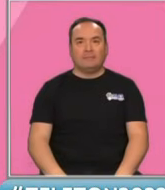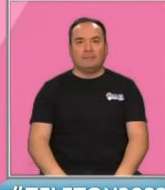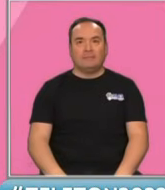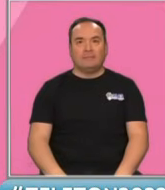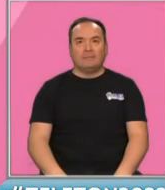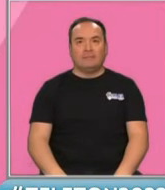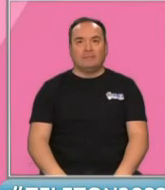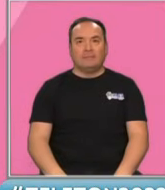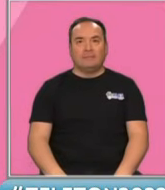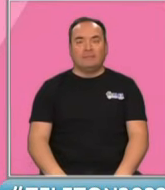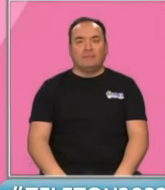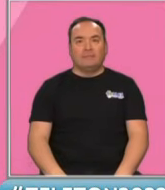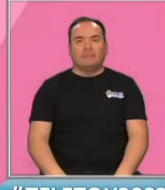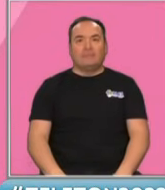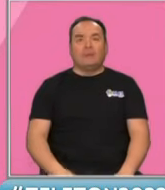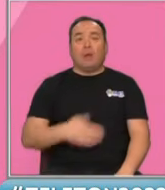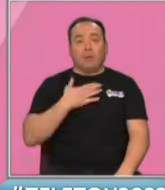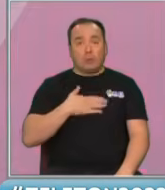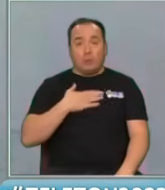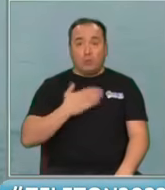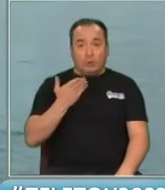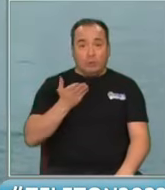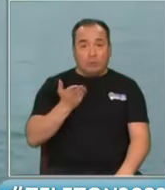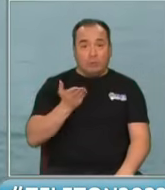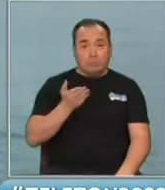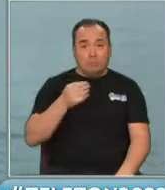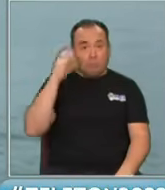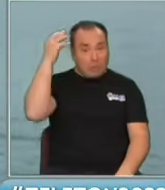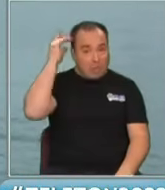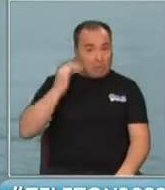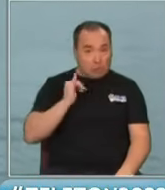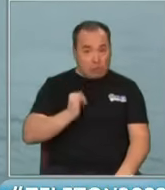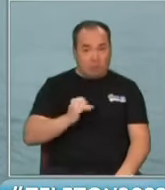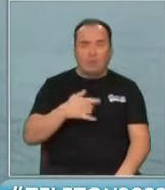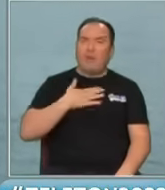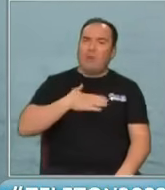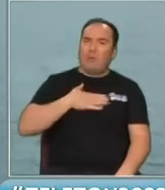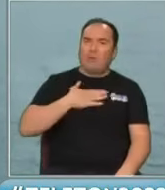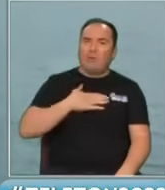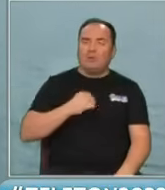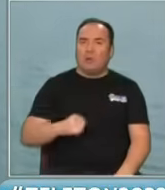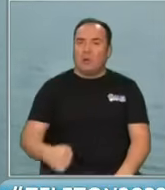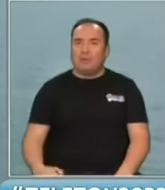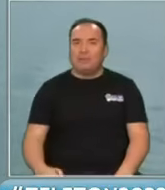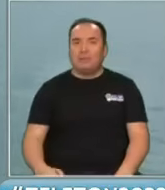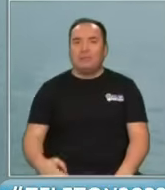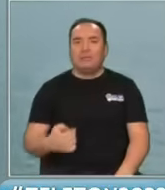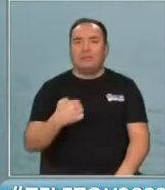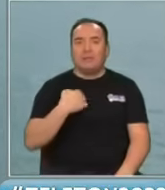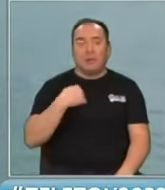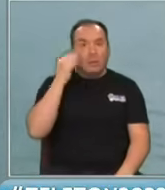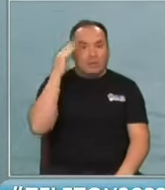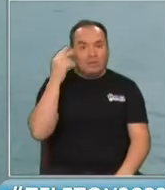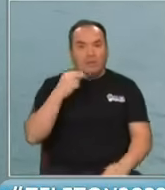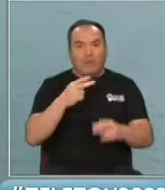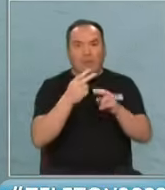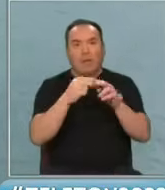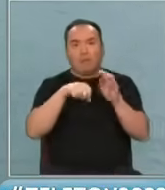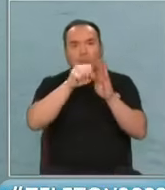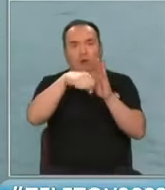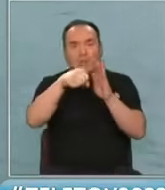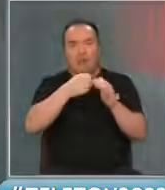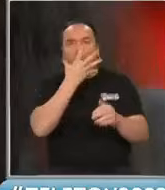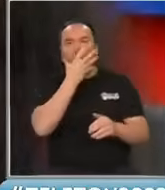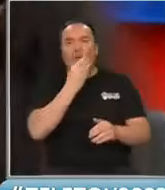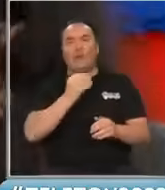¡Amanda! ¿Te gustó, Amanda? Sí, me encantó. Nunca supe que quedó tan bonito. Muy bien,